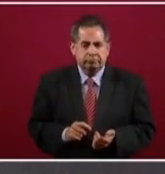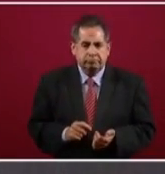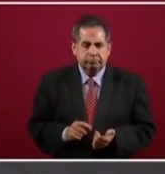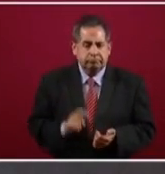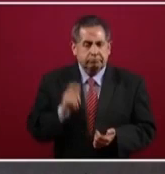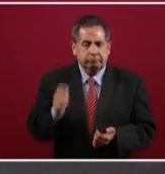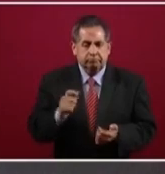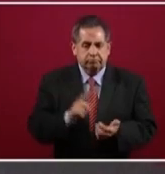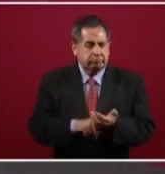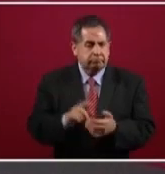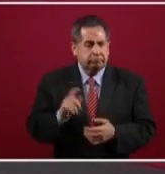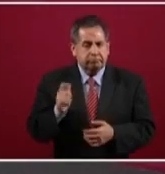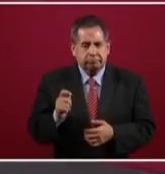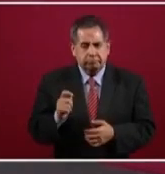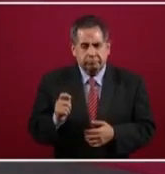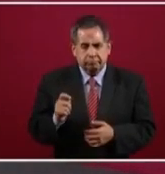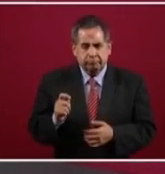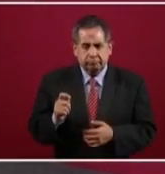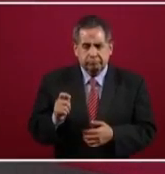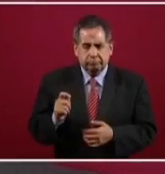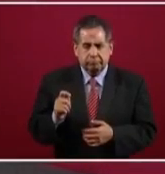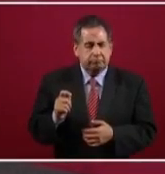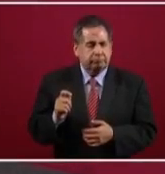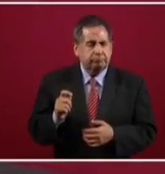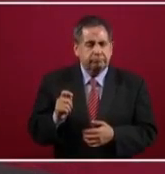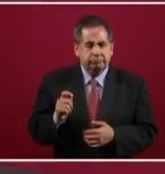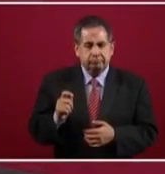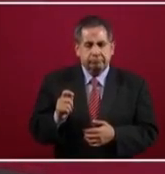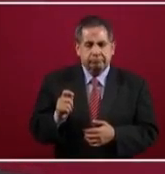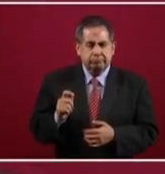de que le habían